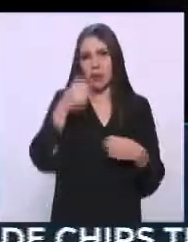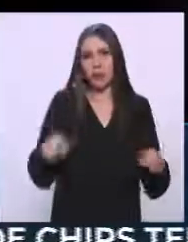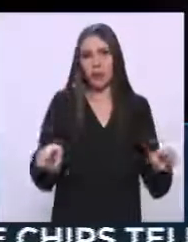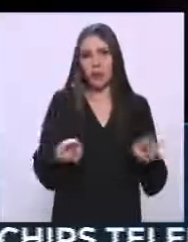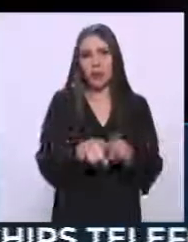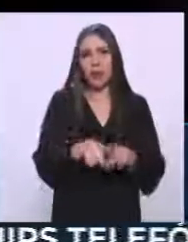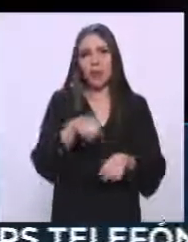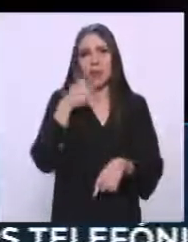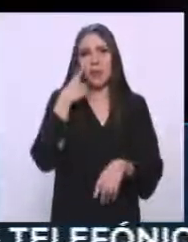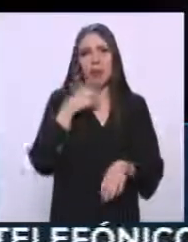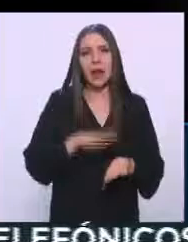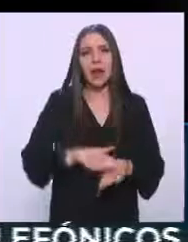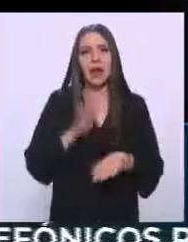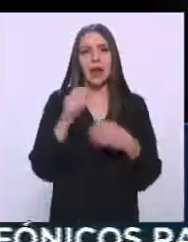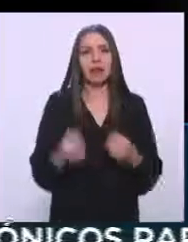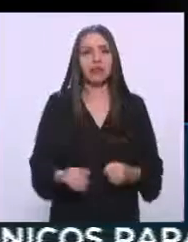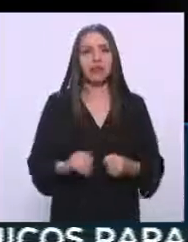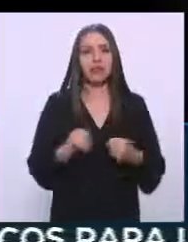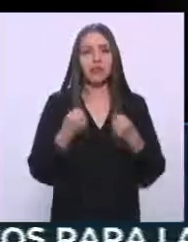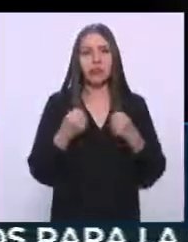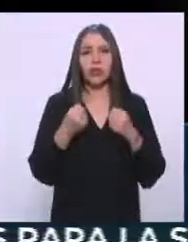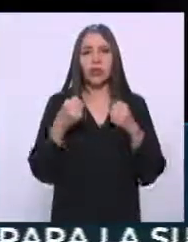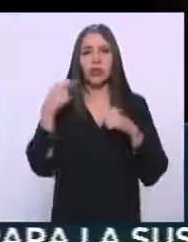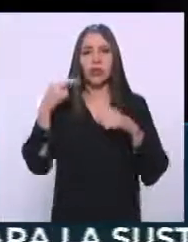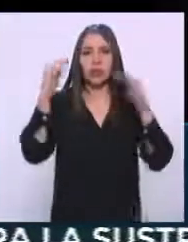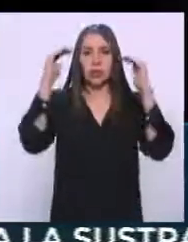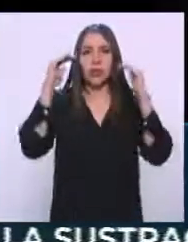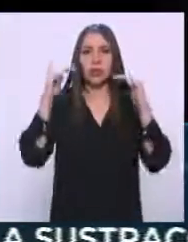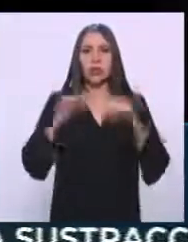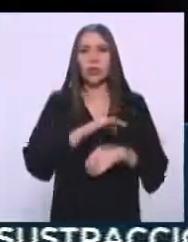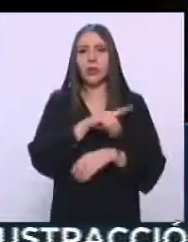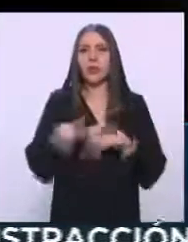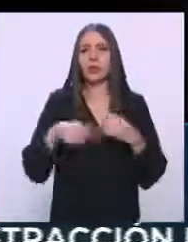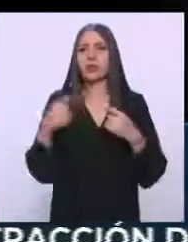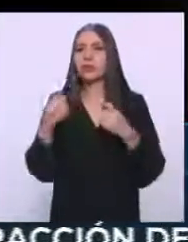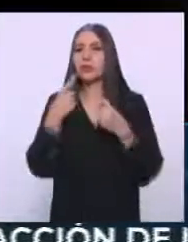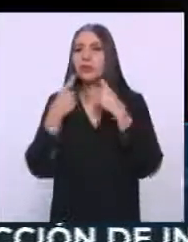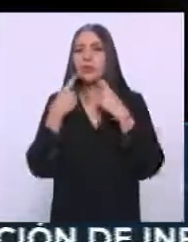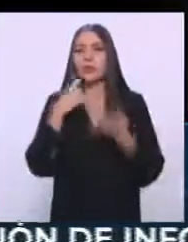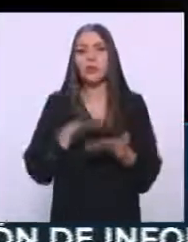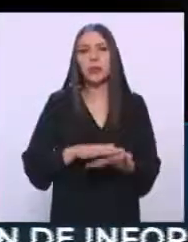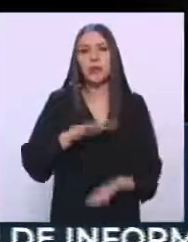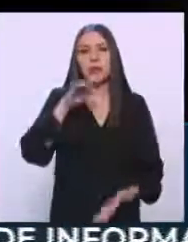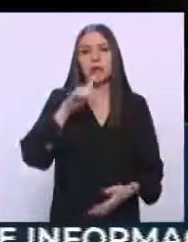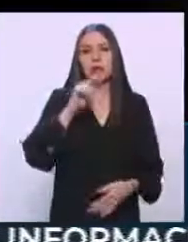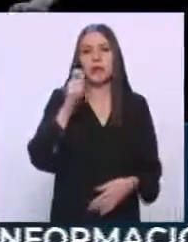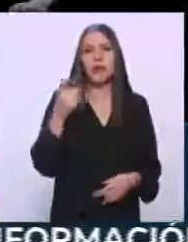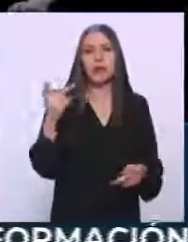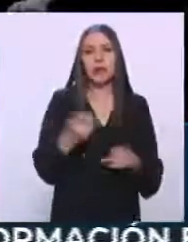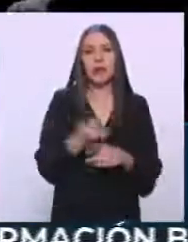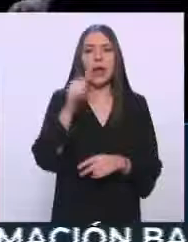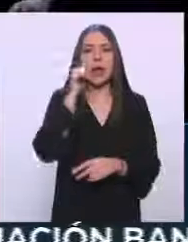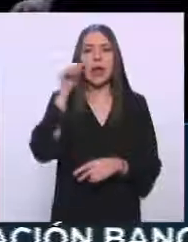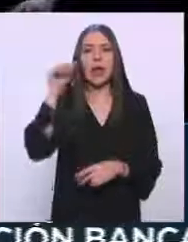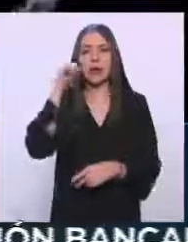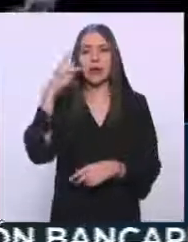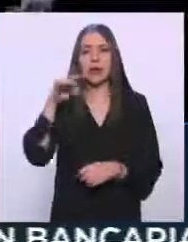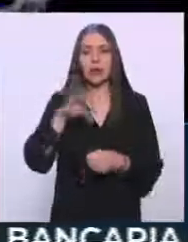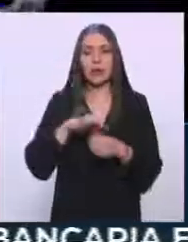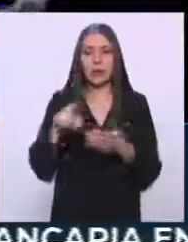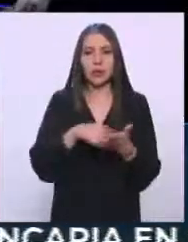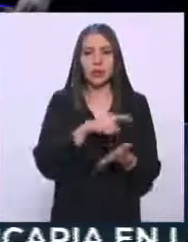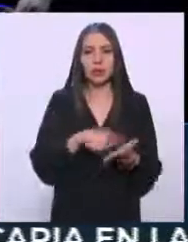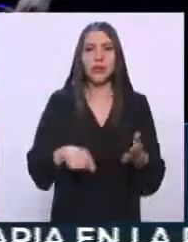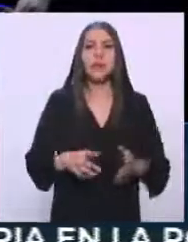constituir listas macizas que logren disputar la mayoría que se expresó en la elección del día de ayer. Carlos,